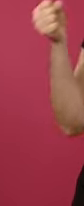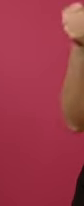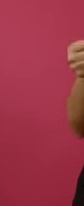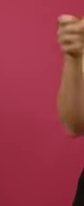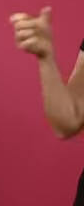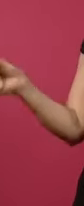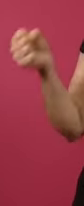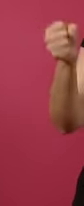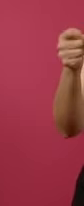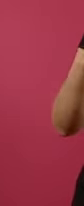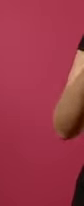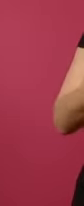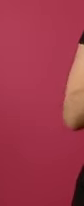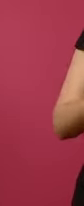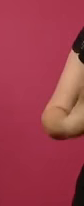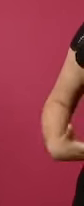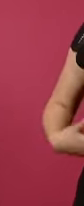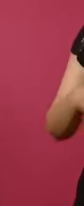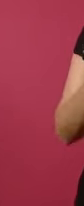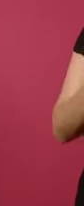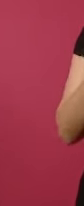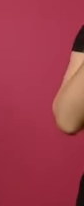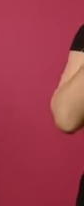ni por el Ejecutivo ni por el Legislativo,